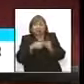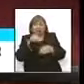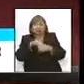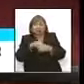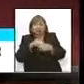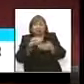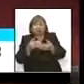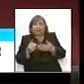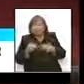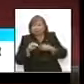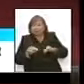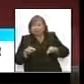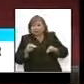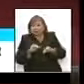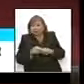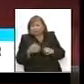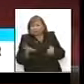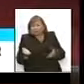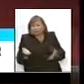en las listas parlamentarias.